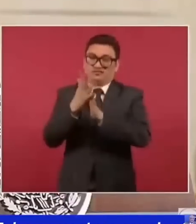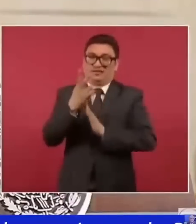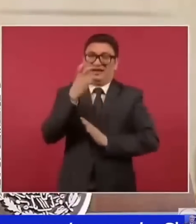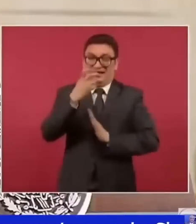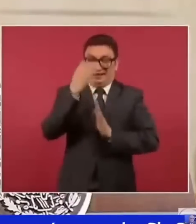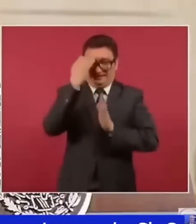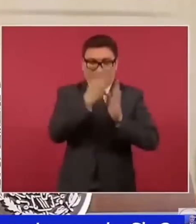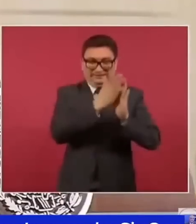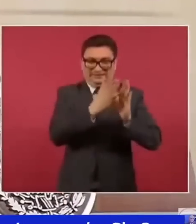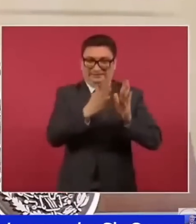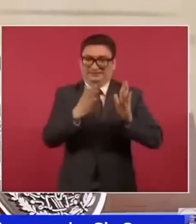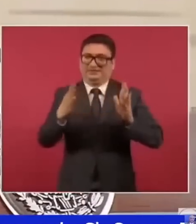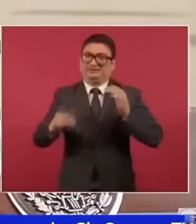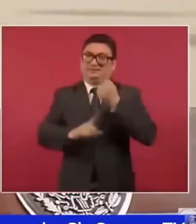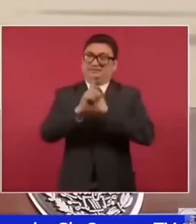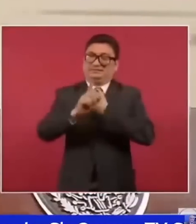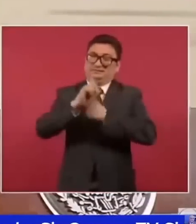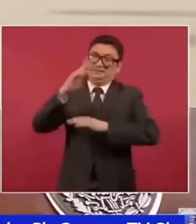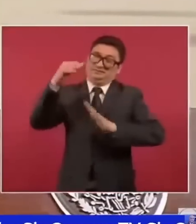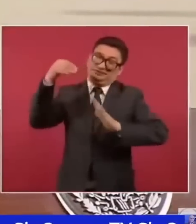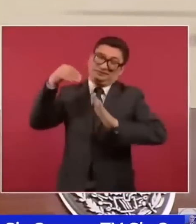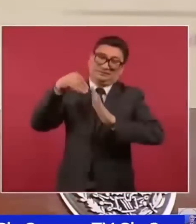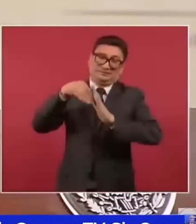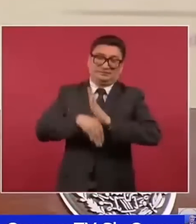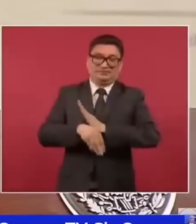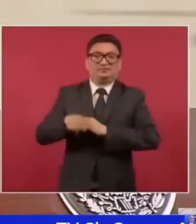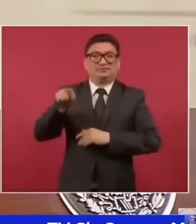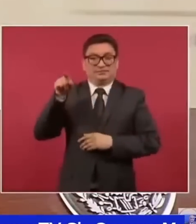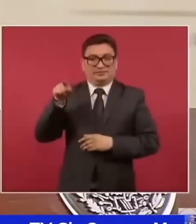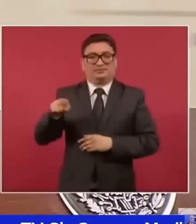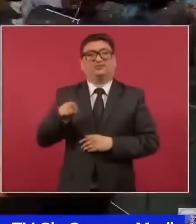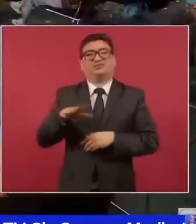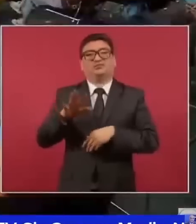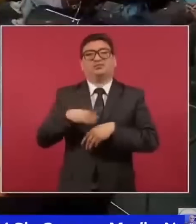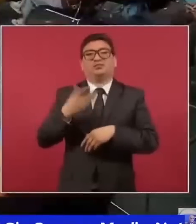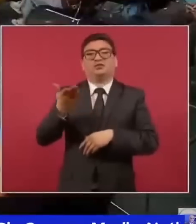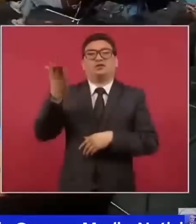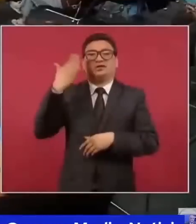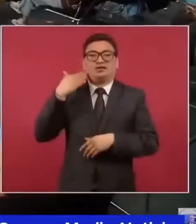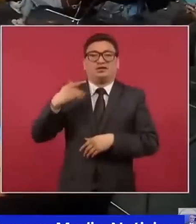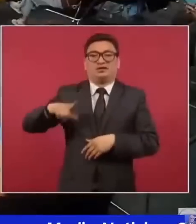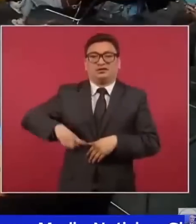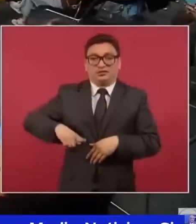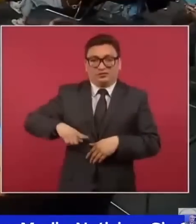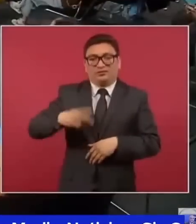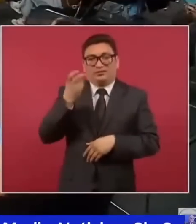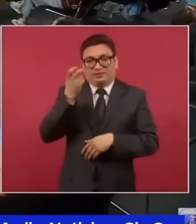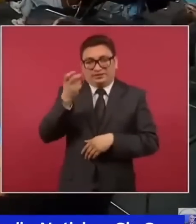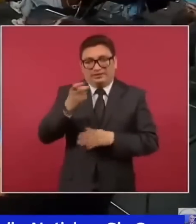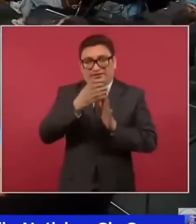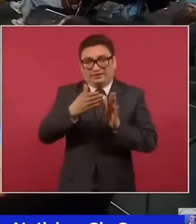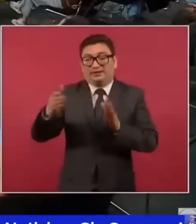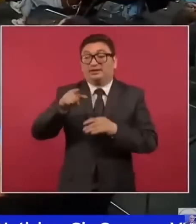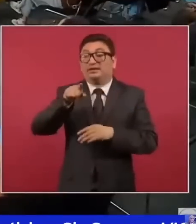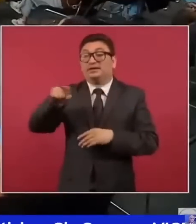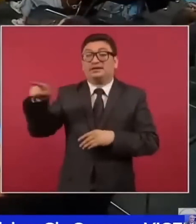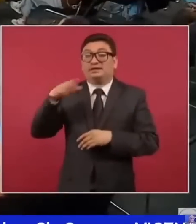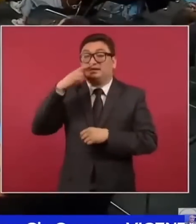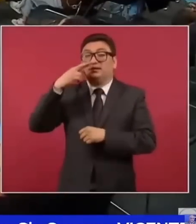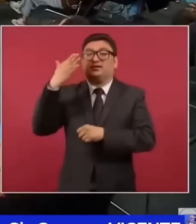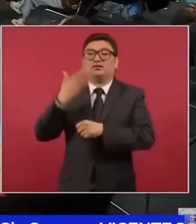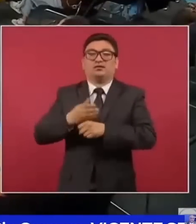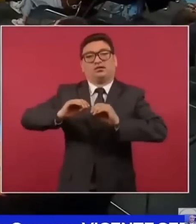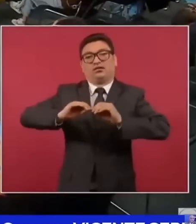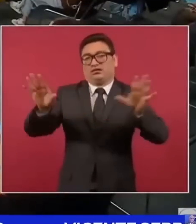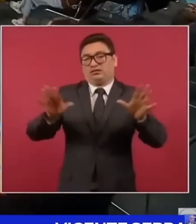periodo decadente de los gobiernos neoliberales y son responsables, desde luego,